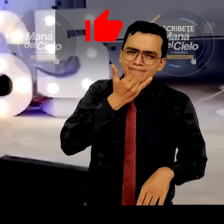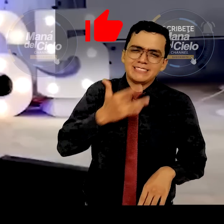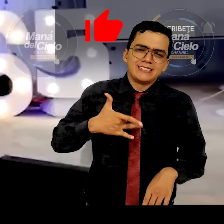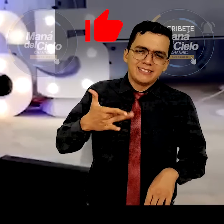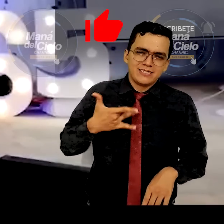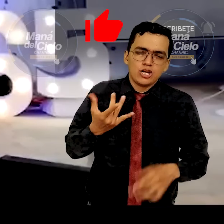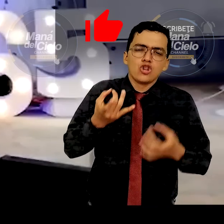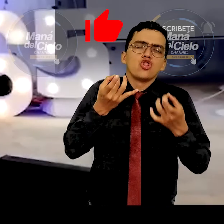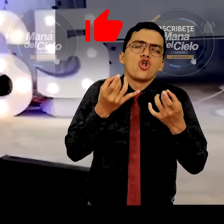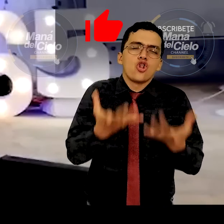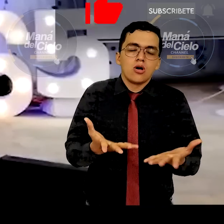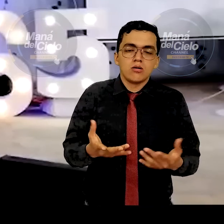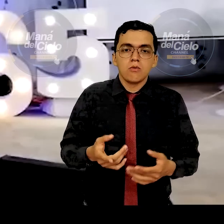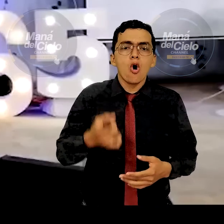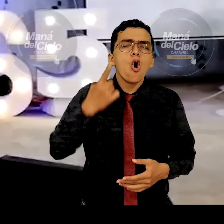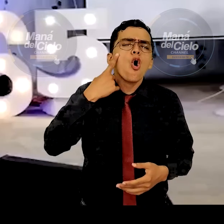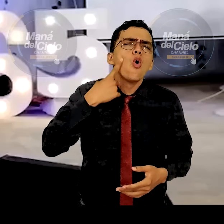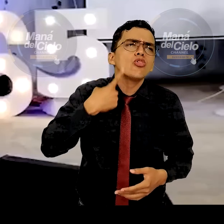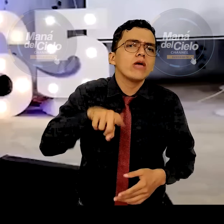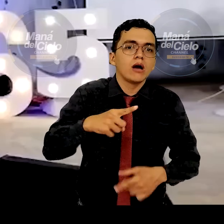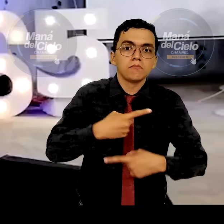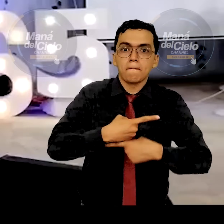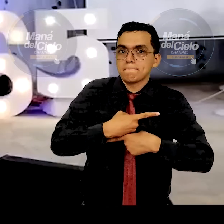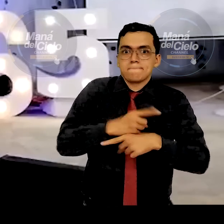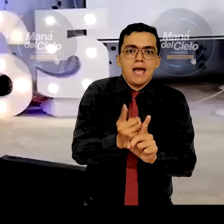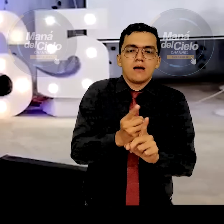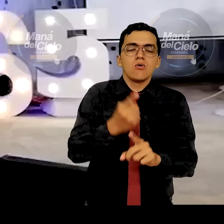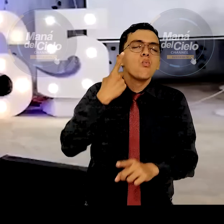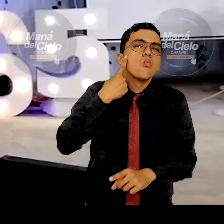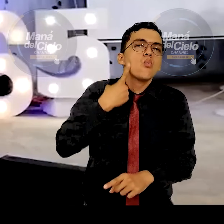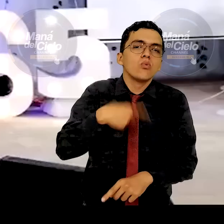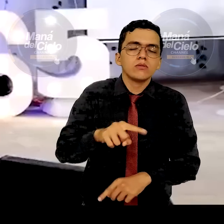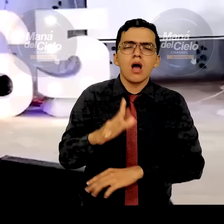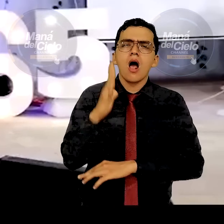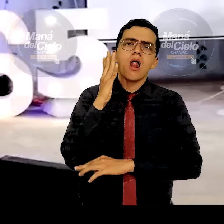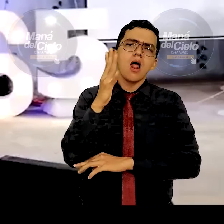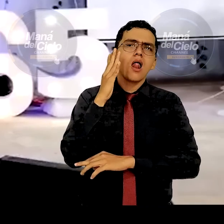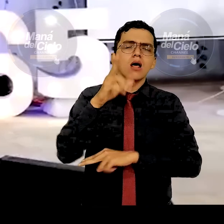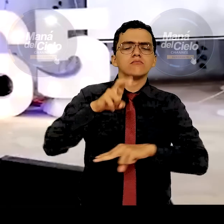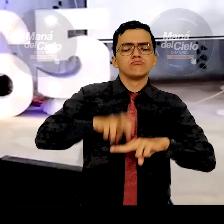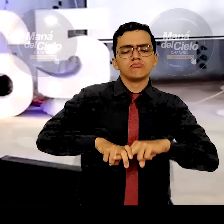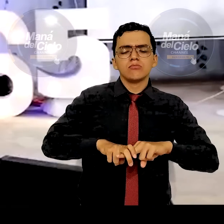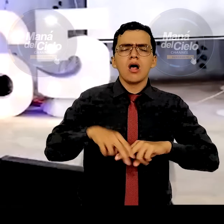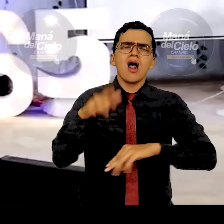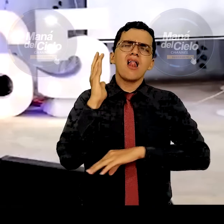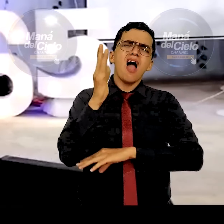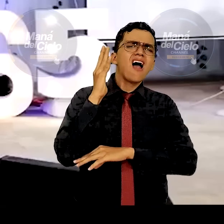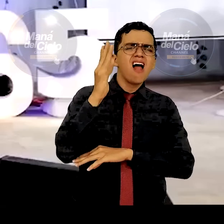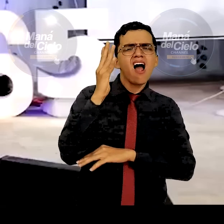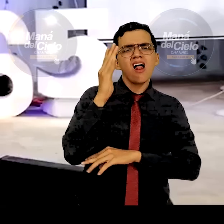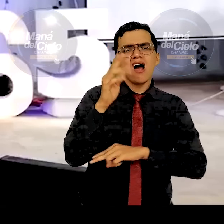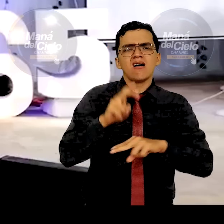Pero una mañana en escuela dominical predicando me paré. Y del susto me senté otra vez.